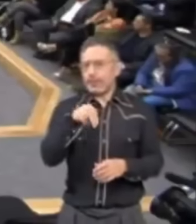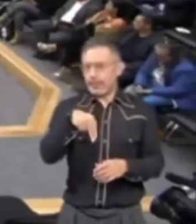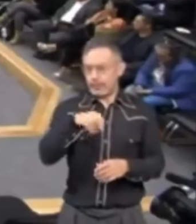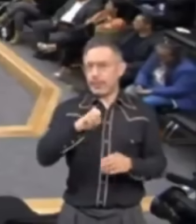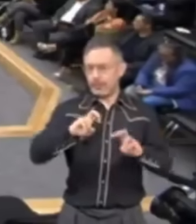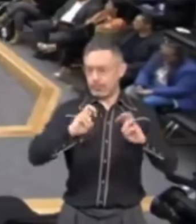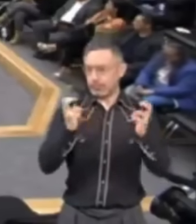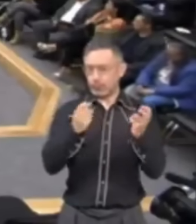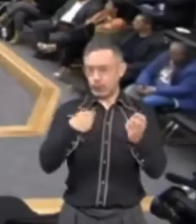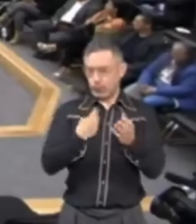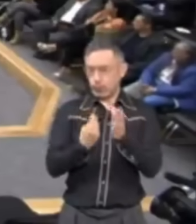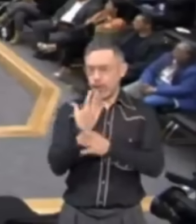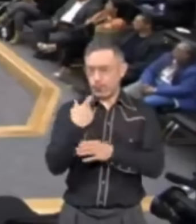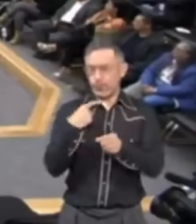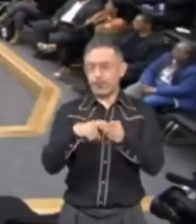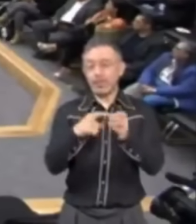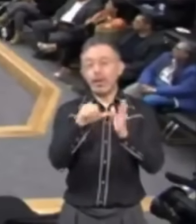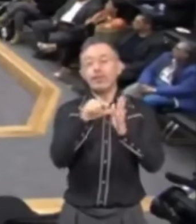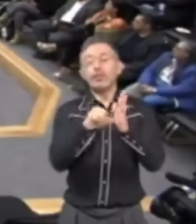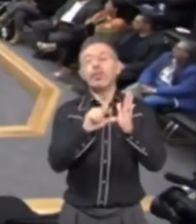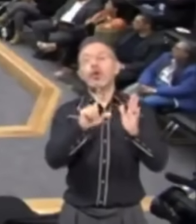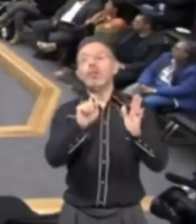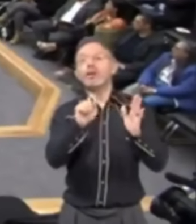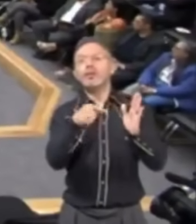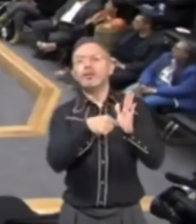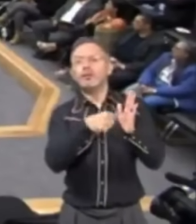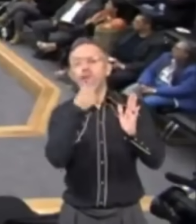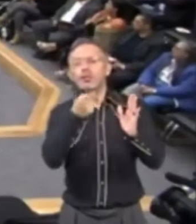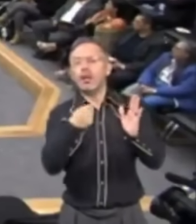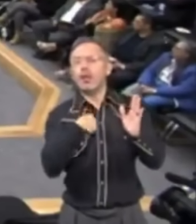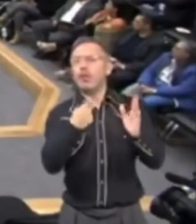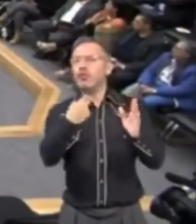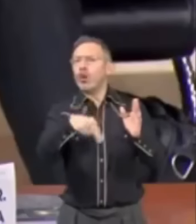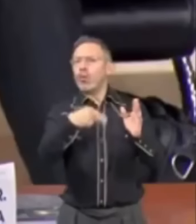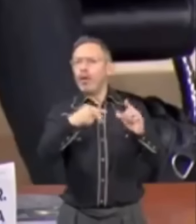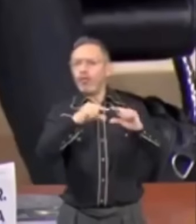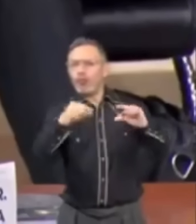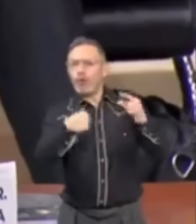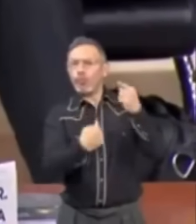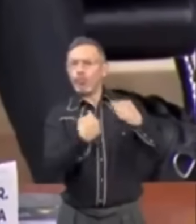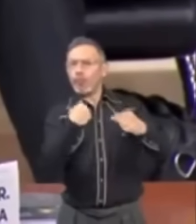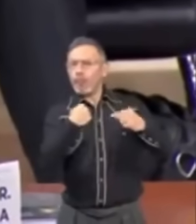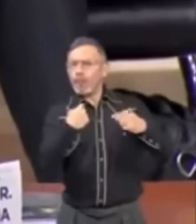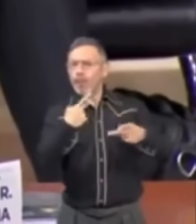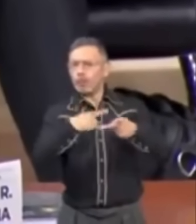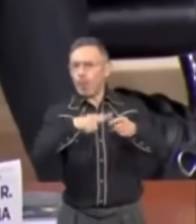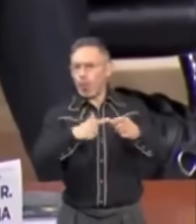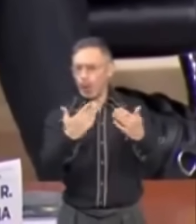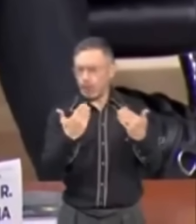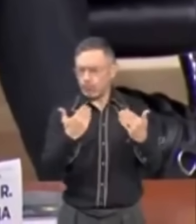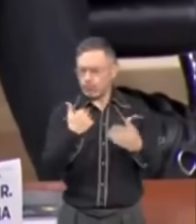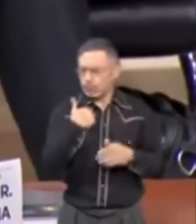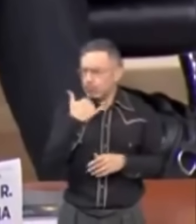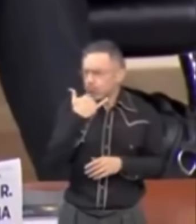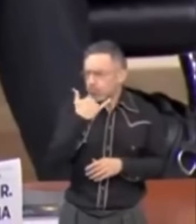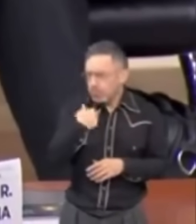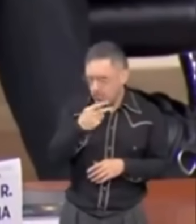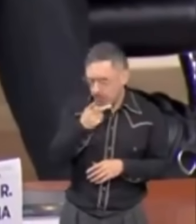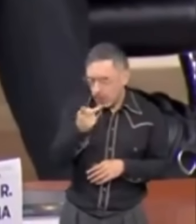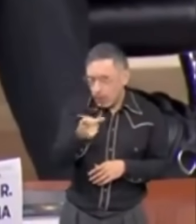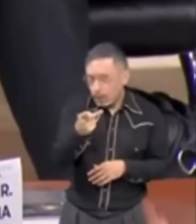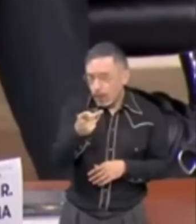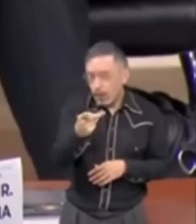dice en el artículo 20 que no debe haber alusiones personales si las hubo. Y yo pregunto si por alusiones personales